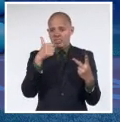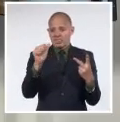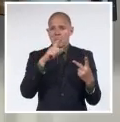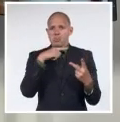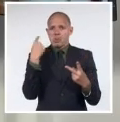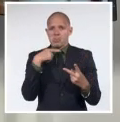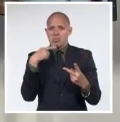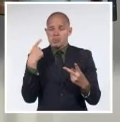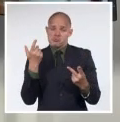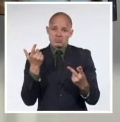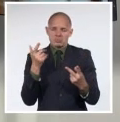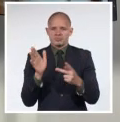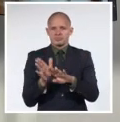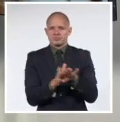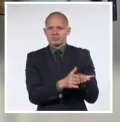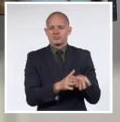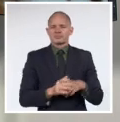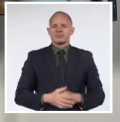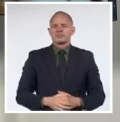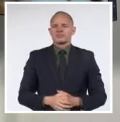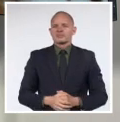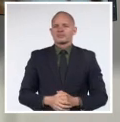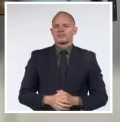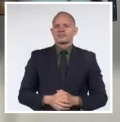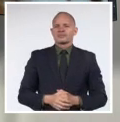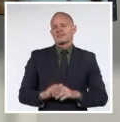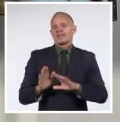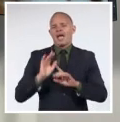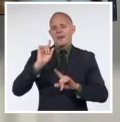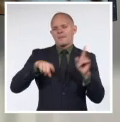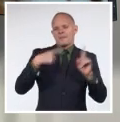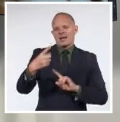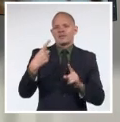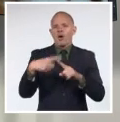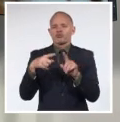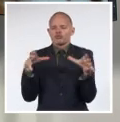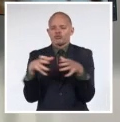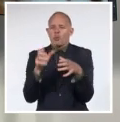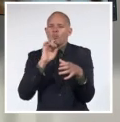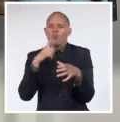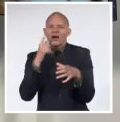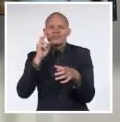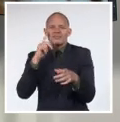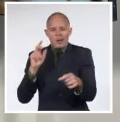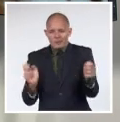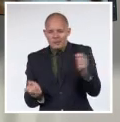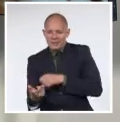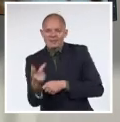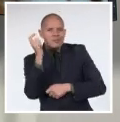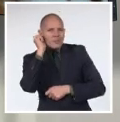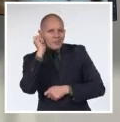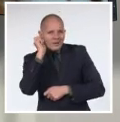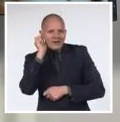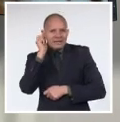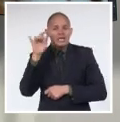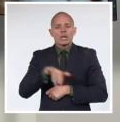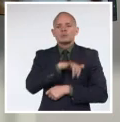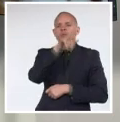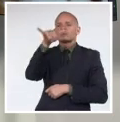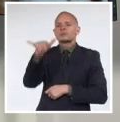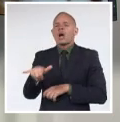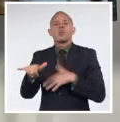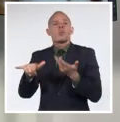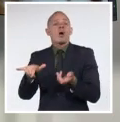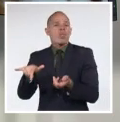2 desafíos en 10 presentaciones. Cambiando de tema, la selección femenina cubana de softball llegó esta tarde a Guatemala después de hacer una escala